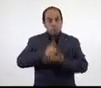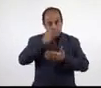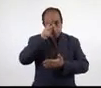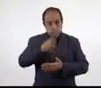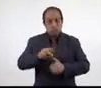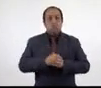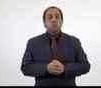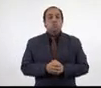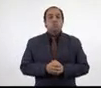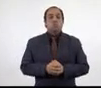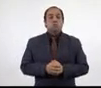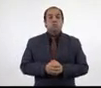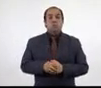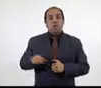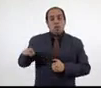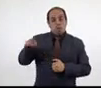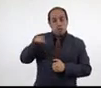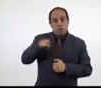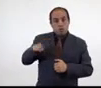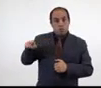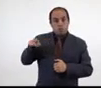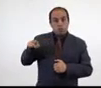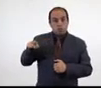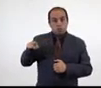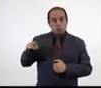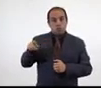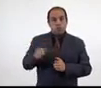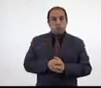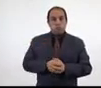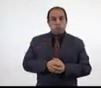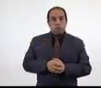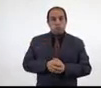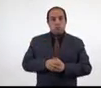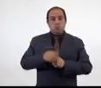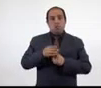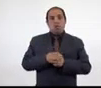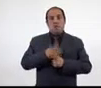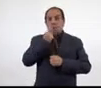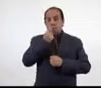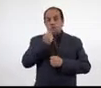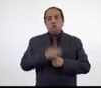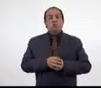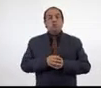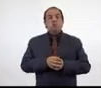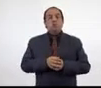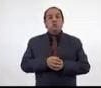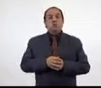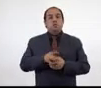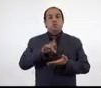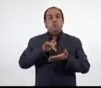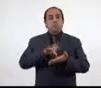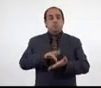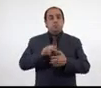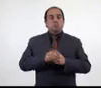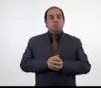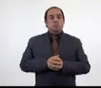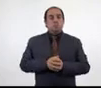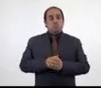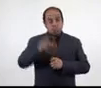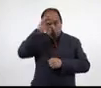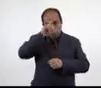Ciudad de México, entre ellos la Secretaría de Seguridad Ciudadana, PBI, pero también Semovi, Metro, Cultura, INVEA y